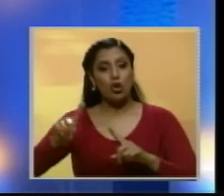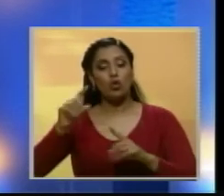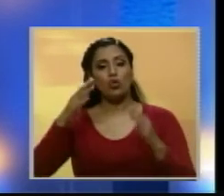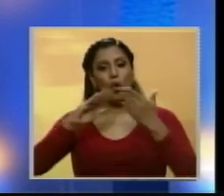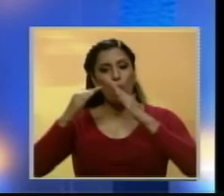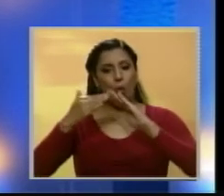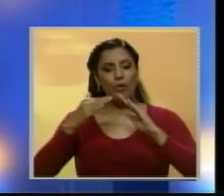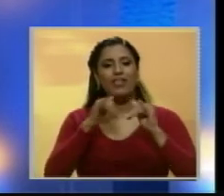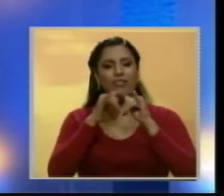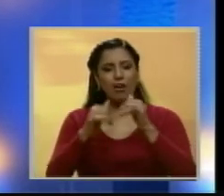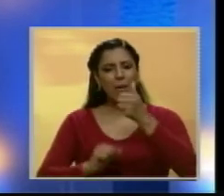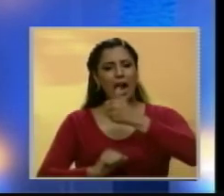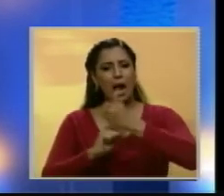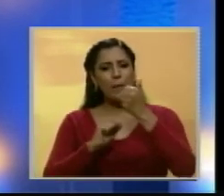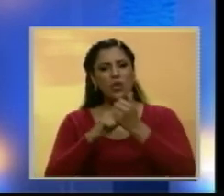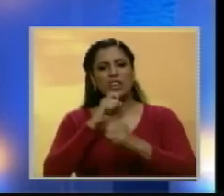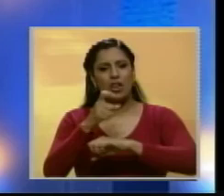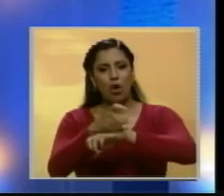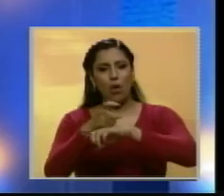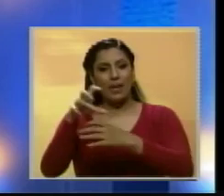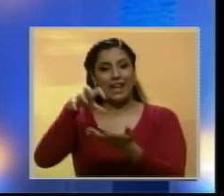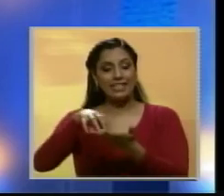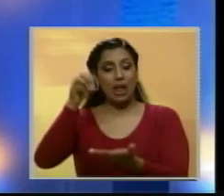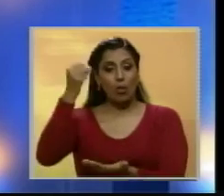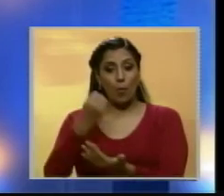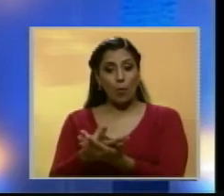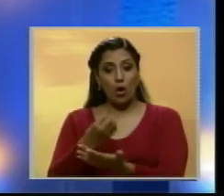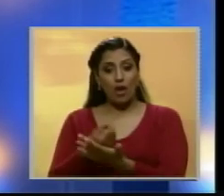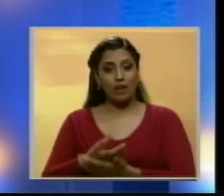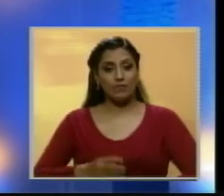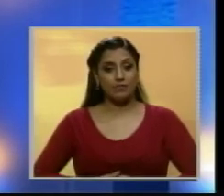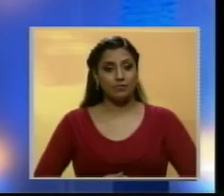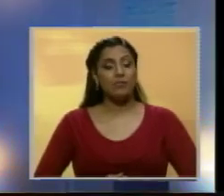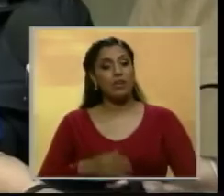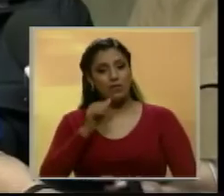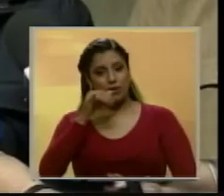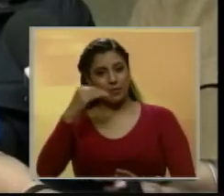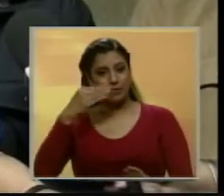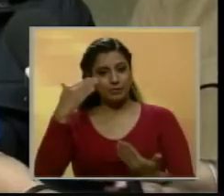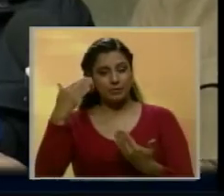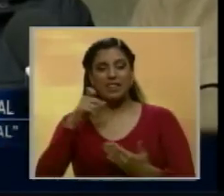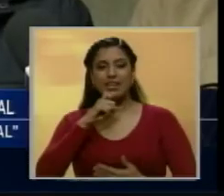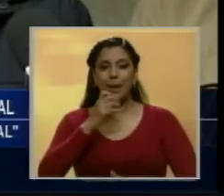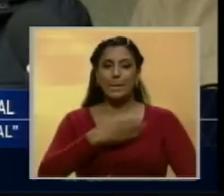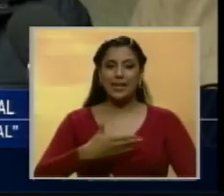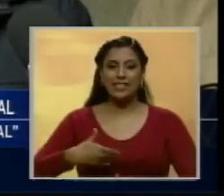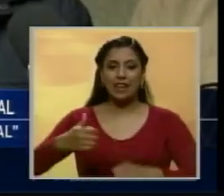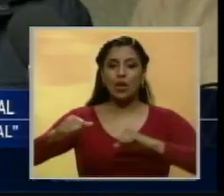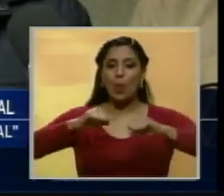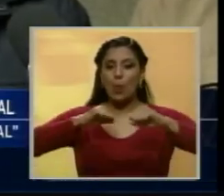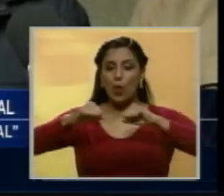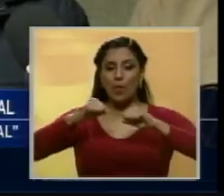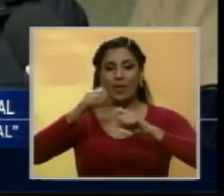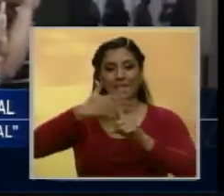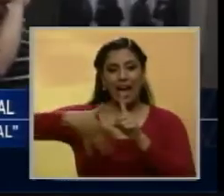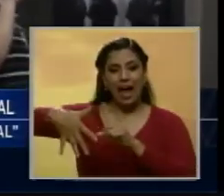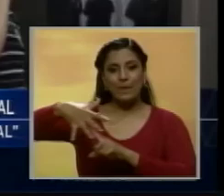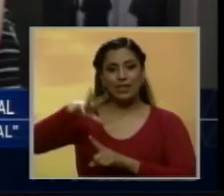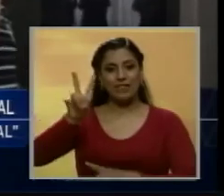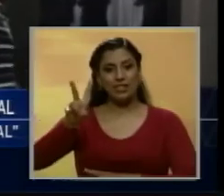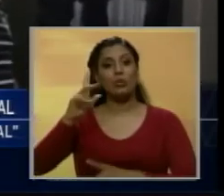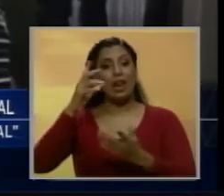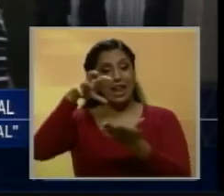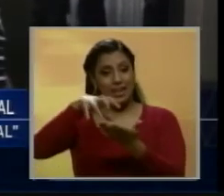ofrecieron su respaldo al candidato a la gobernación del estado Monagas, Luis Eduardo Martínez. José Luis Rodríguez, presidente del Movimiento Ecológico Venezuela